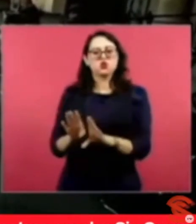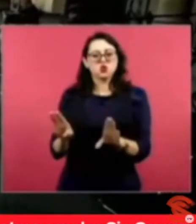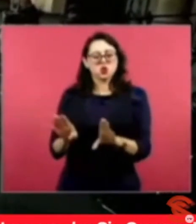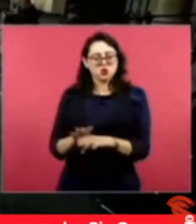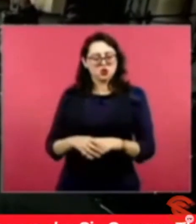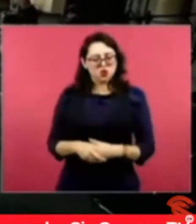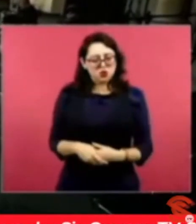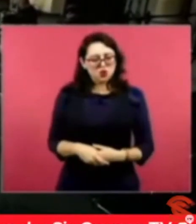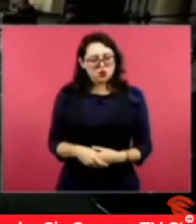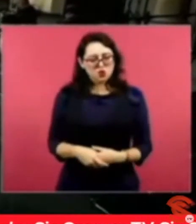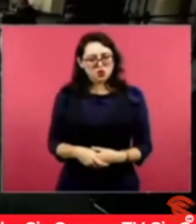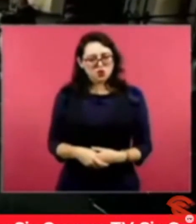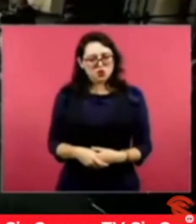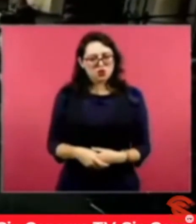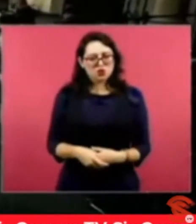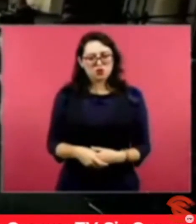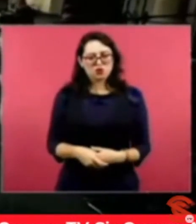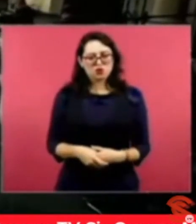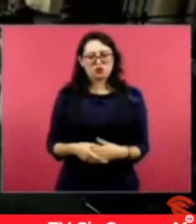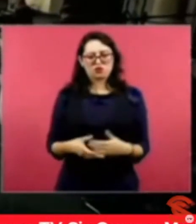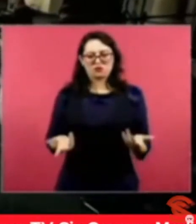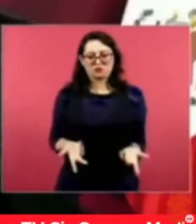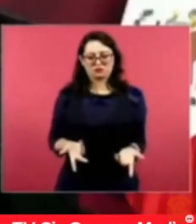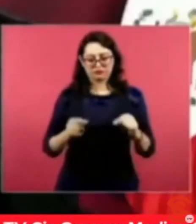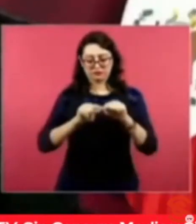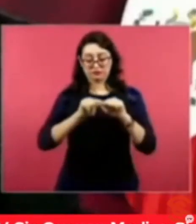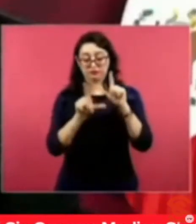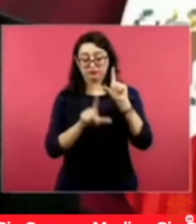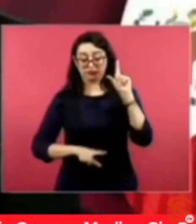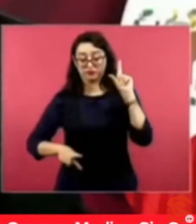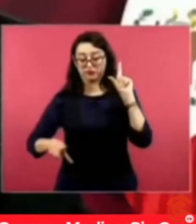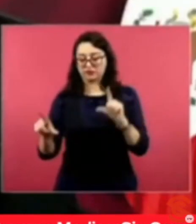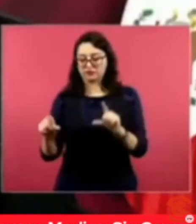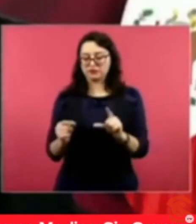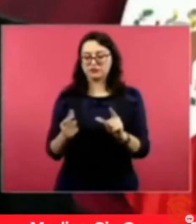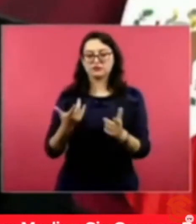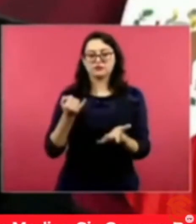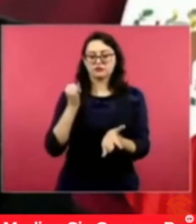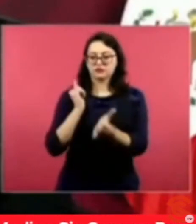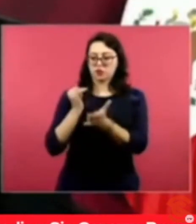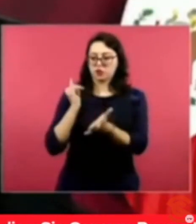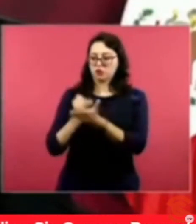la mayor cantidad de presupuesto público?